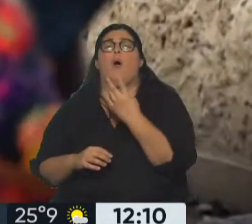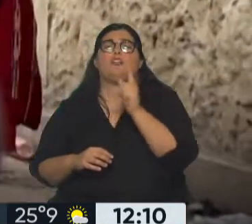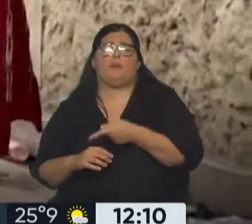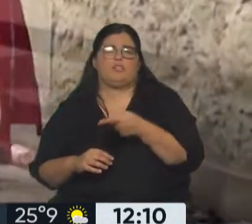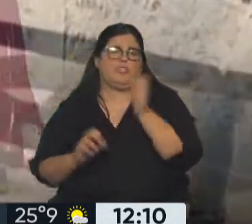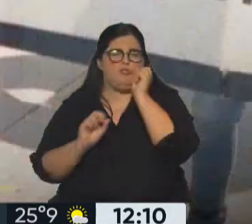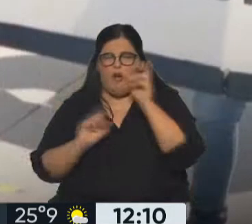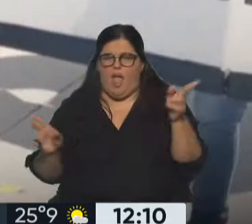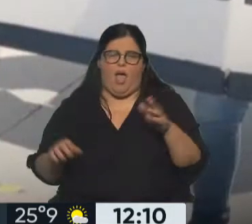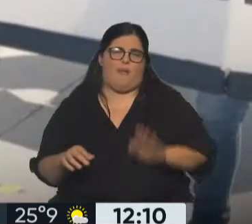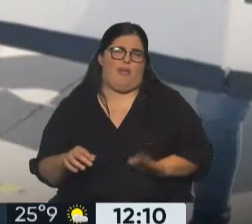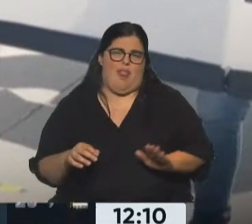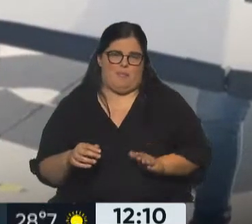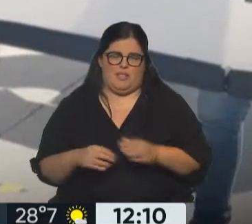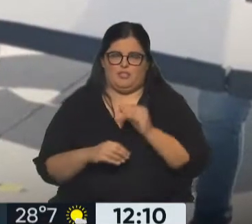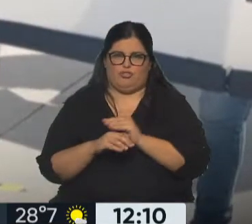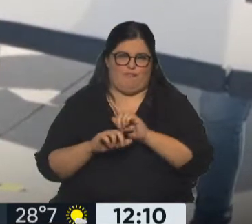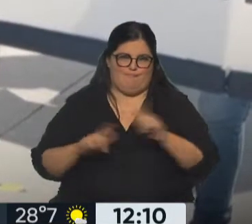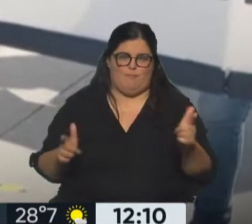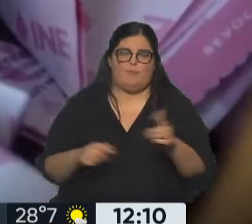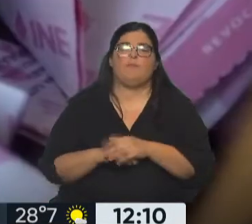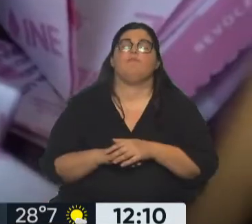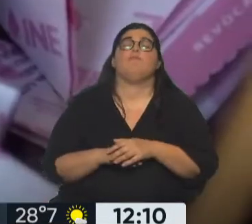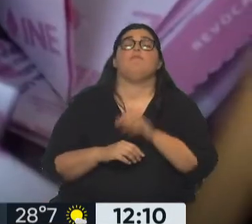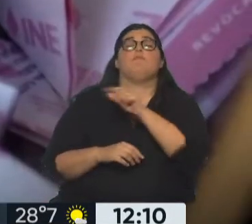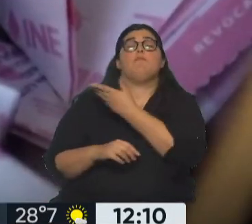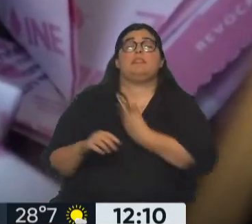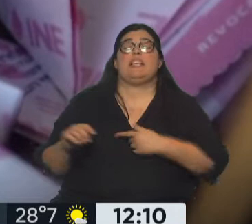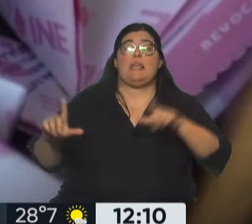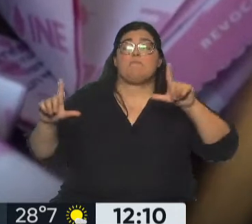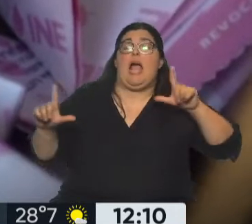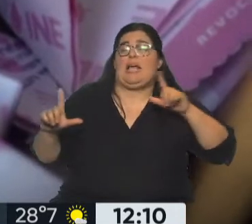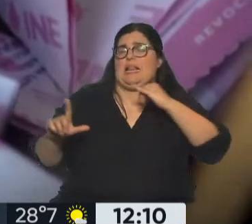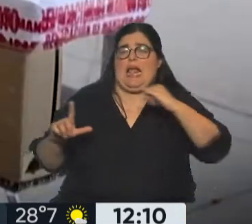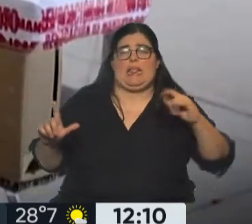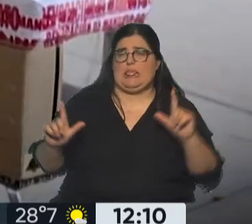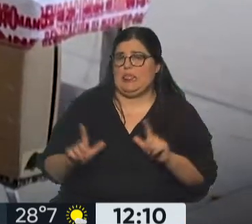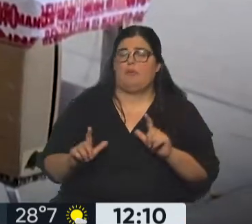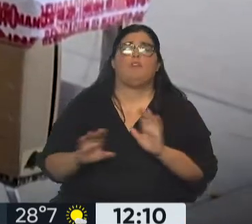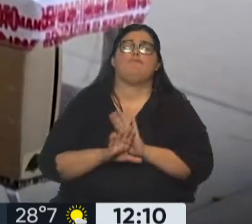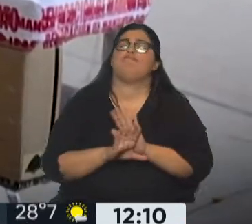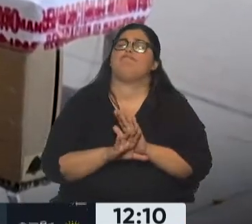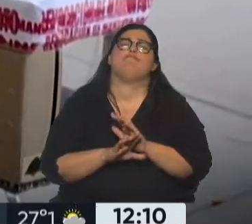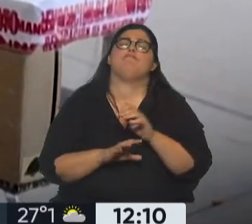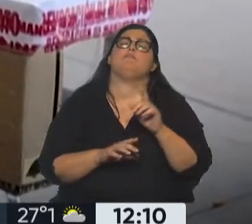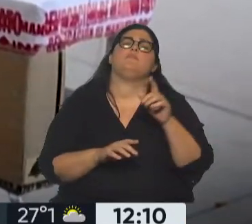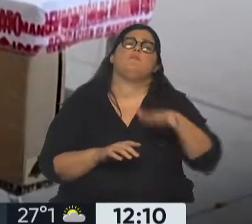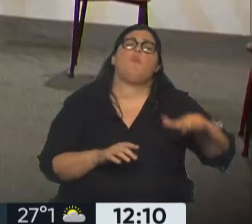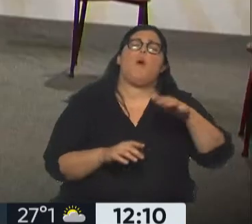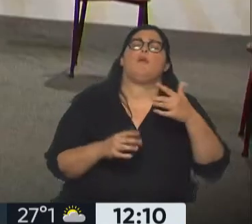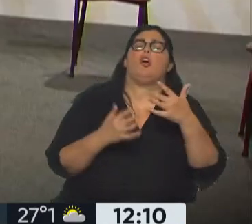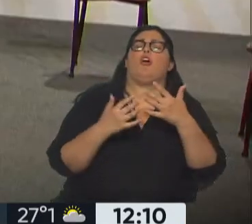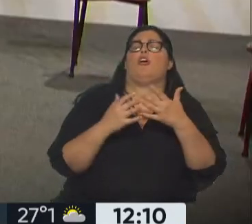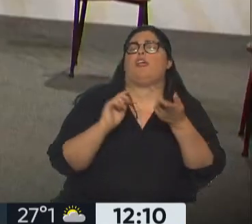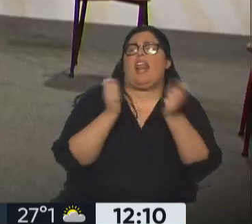severa. Pero más allá de la caída de su imagen, el sistema presidencial mexicano que no contempla la reelección le permite a López